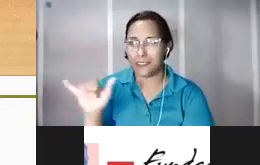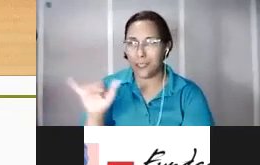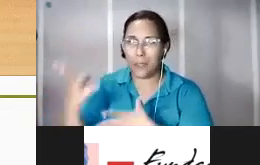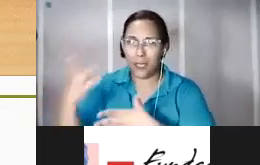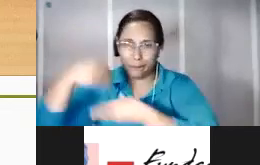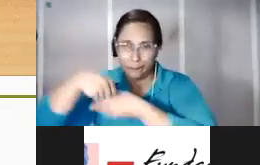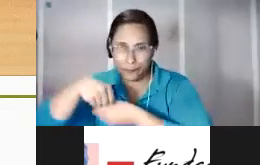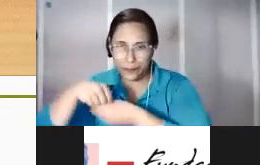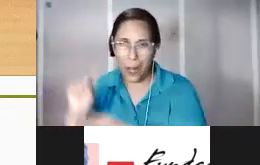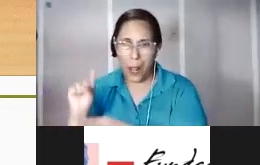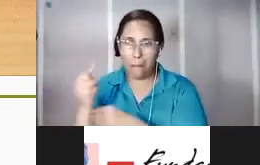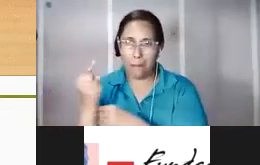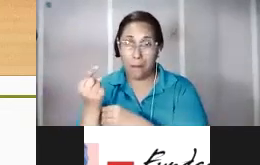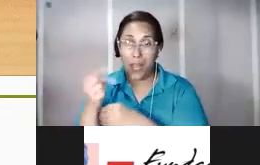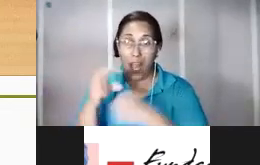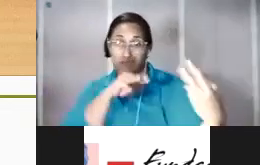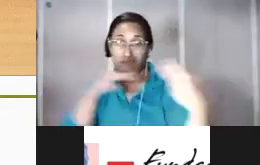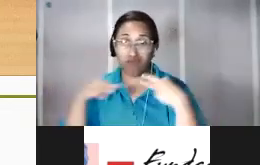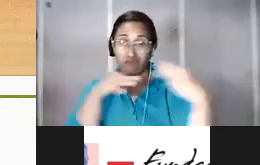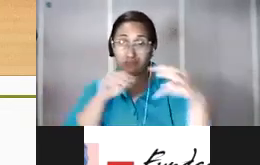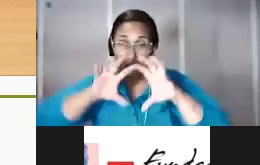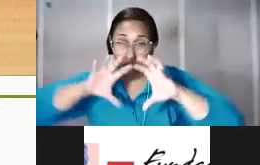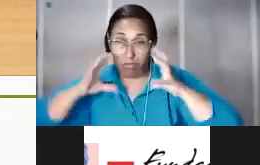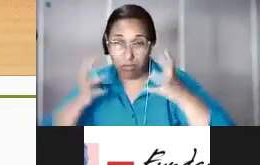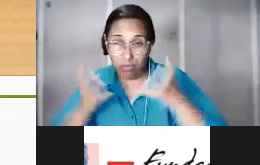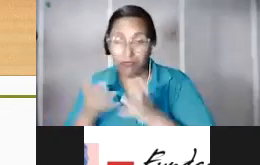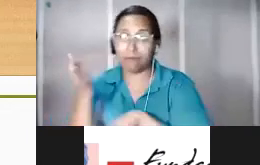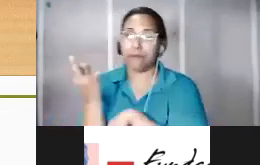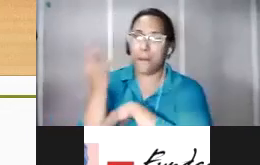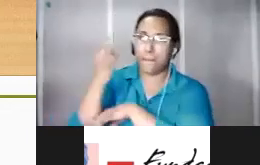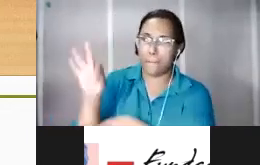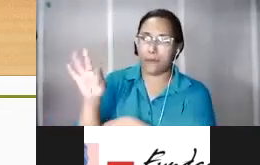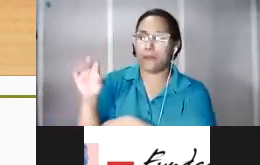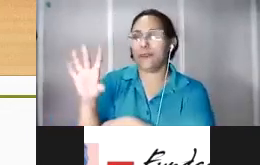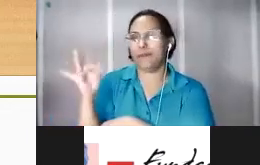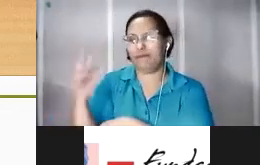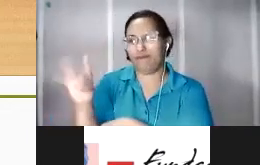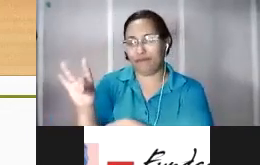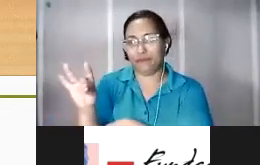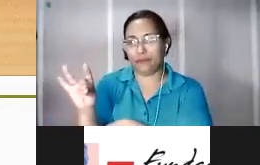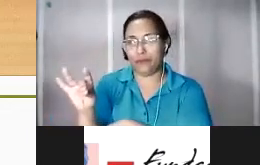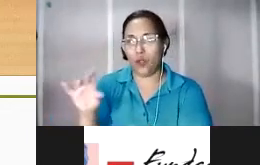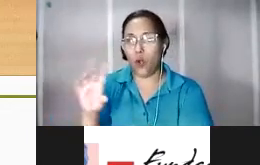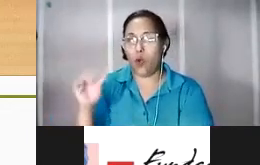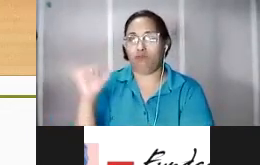la Primera Guerra Mundial. En 1918 no se quedó atrás.